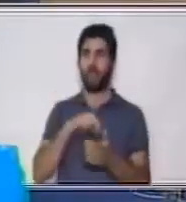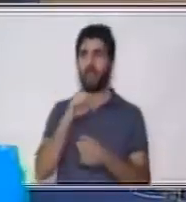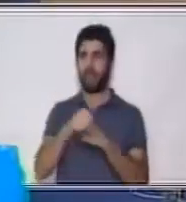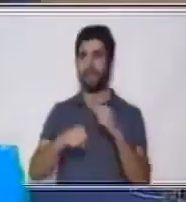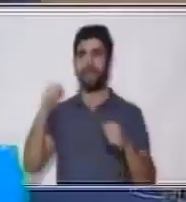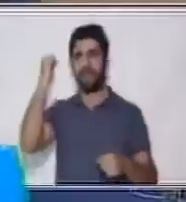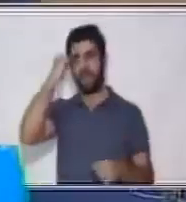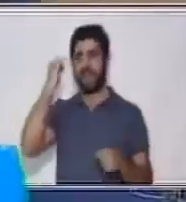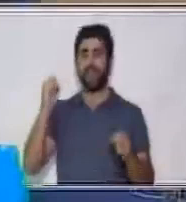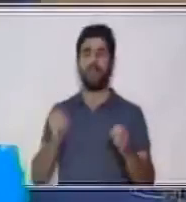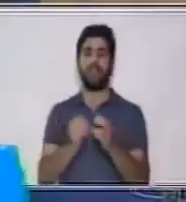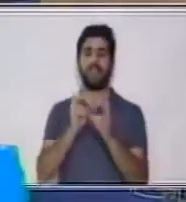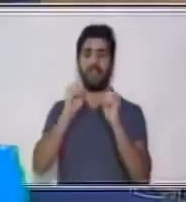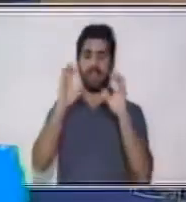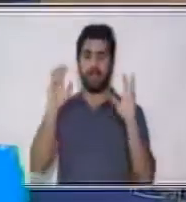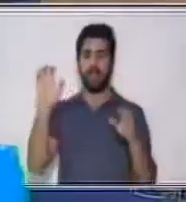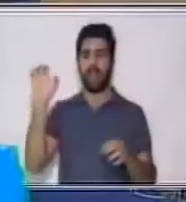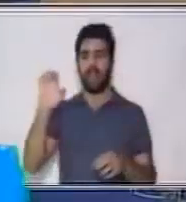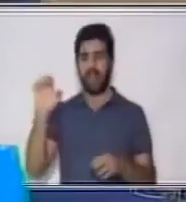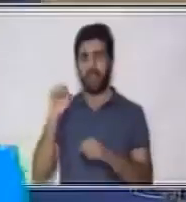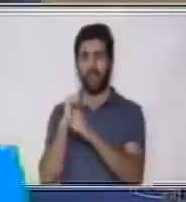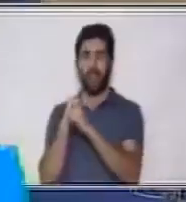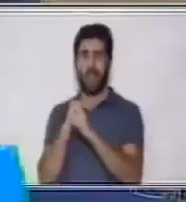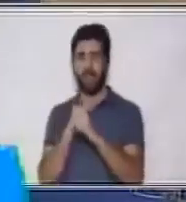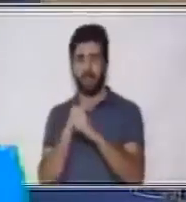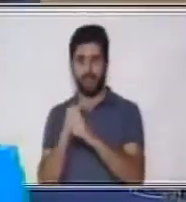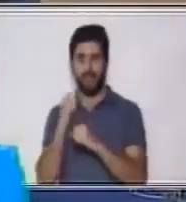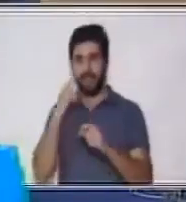febrero, diciembre, enero y abril.